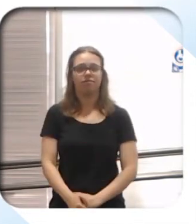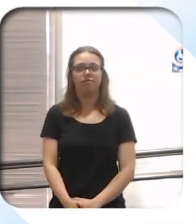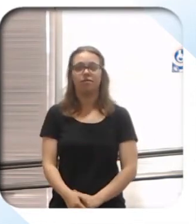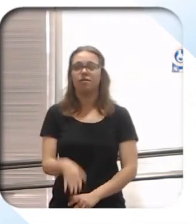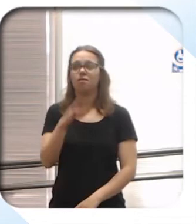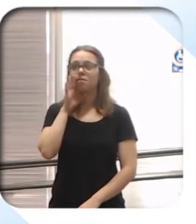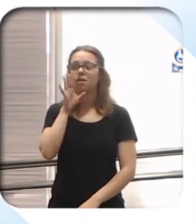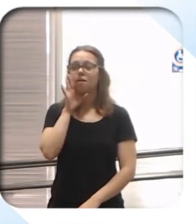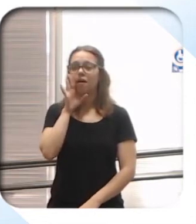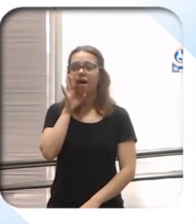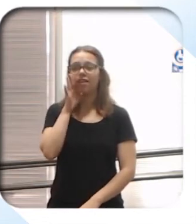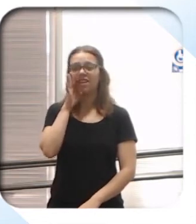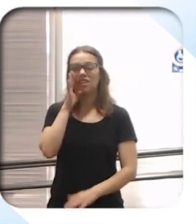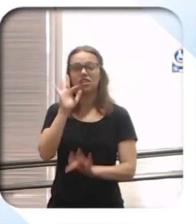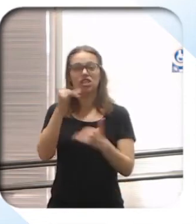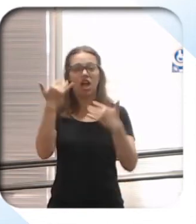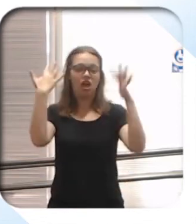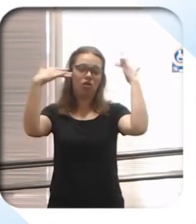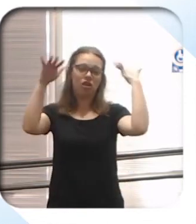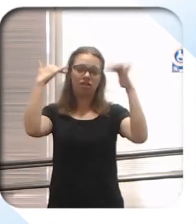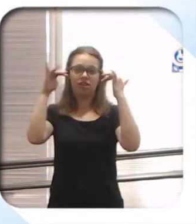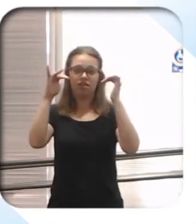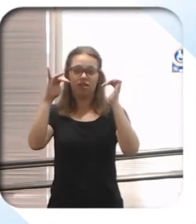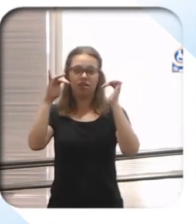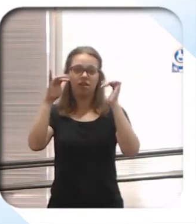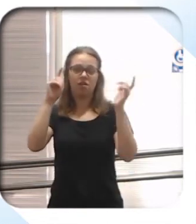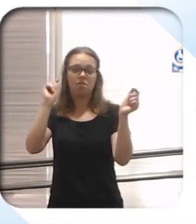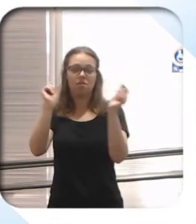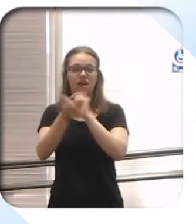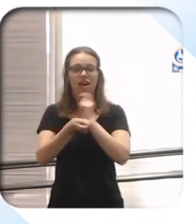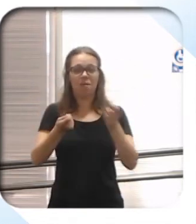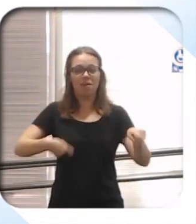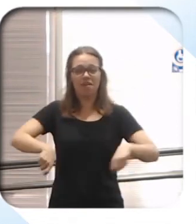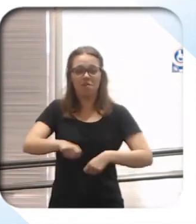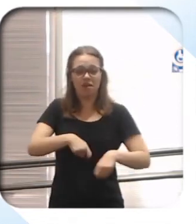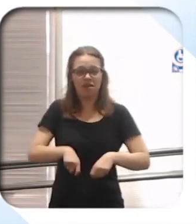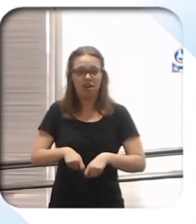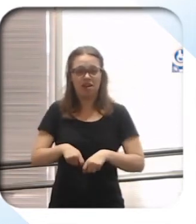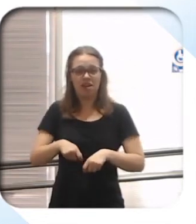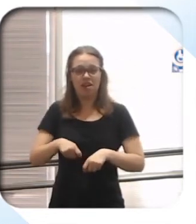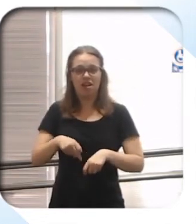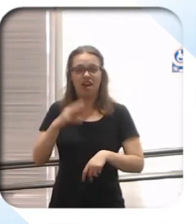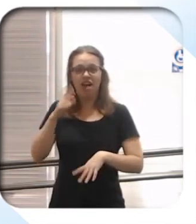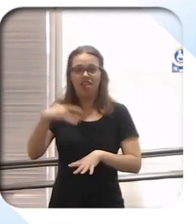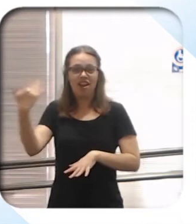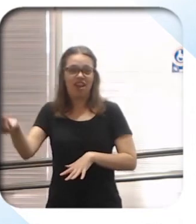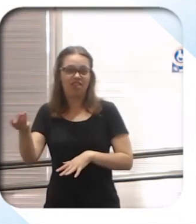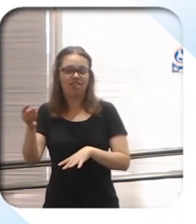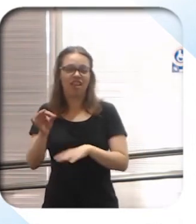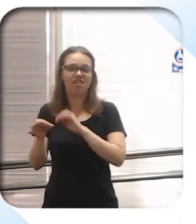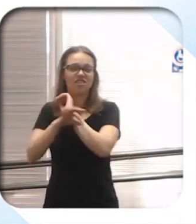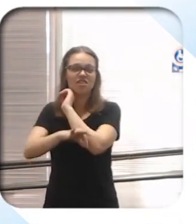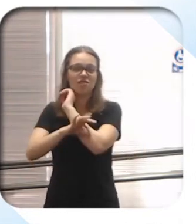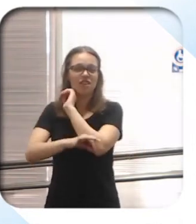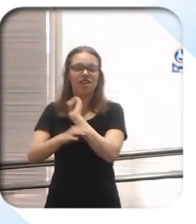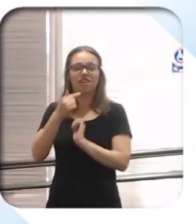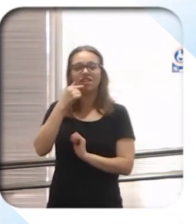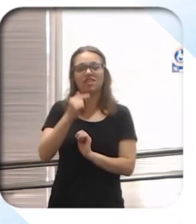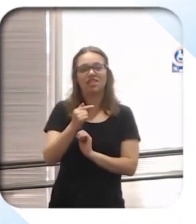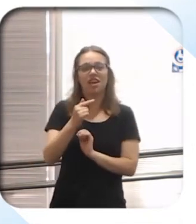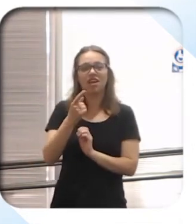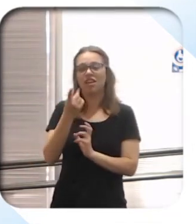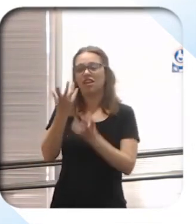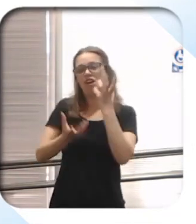Mi madre, siendo ya una adolescente, me cambiaba el pañal en el cuarto frente a la empleada, mientras le decía que tenía